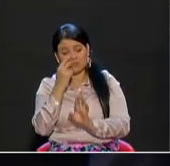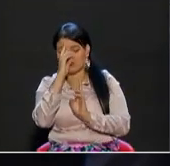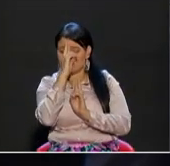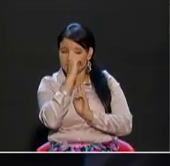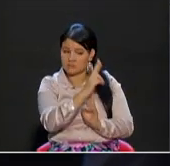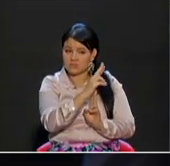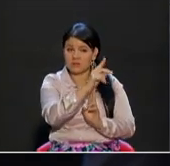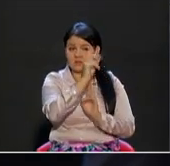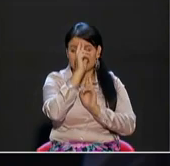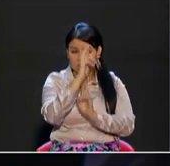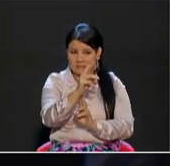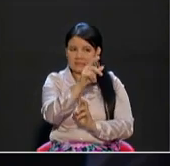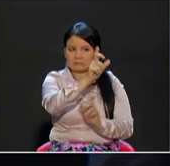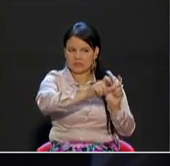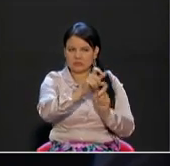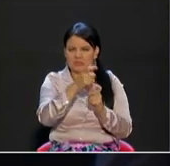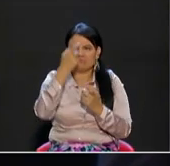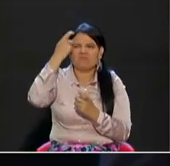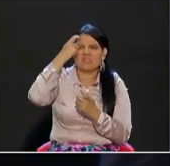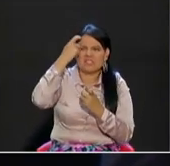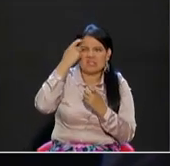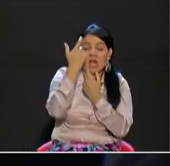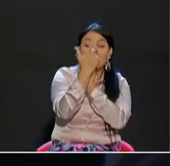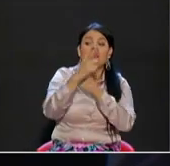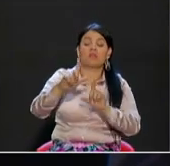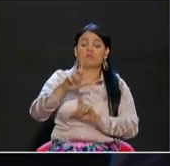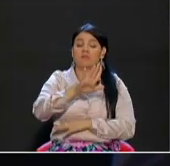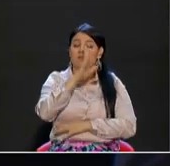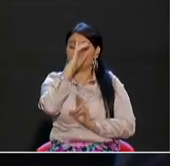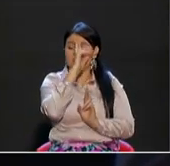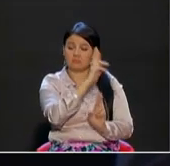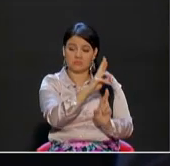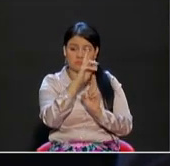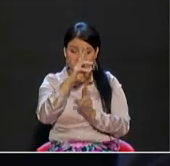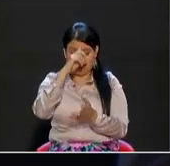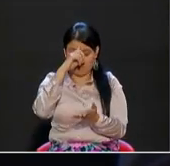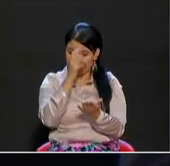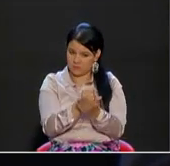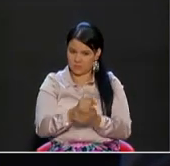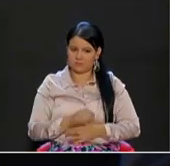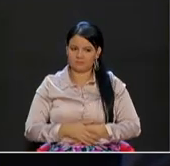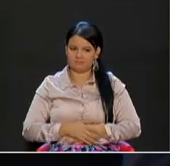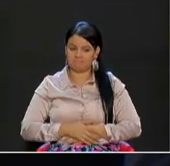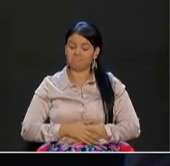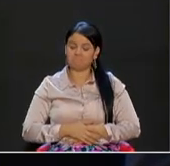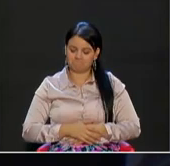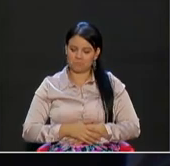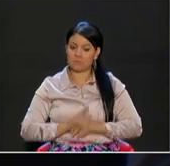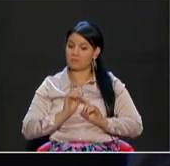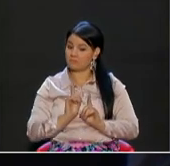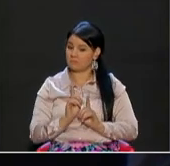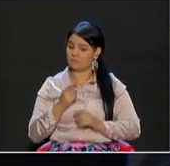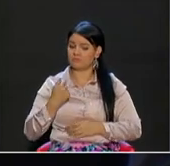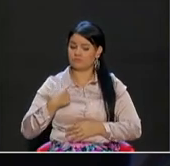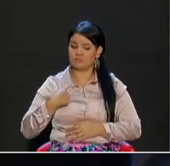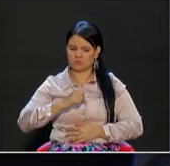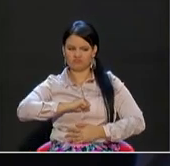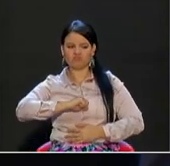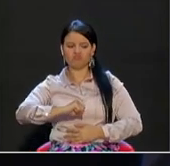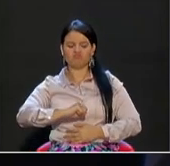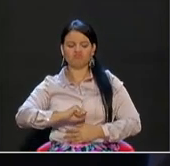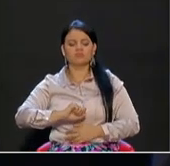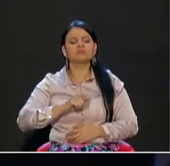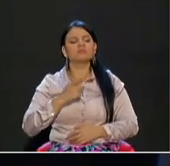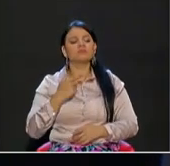pensamiento pero también hay que tener autoridad yo estaré al frente del consejo